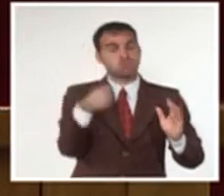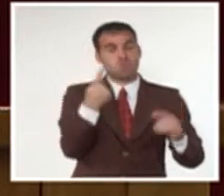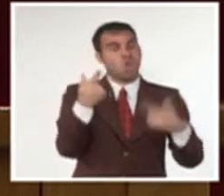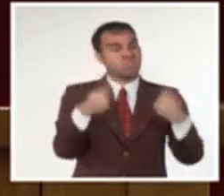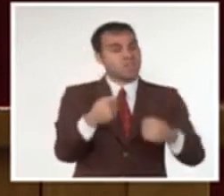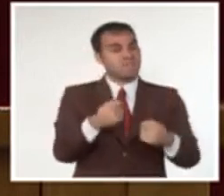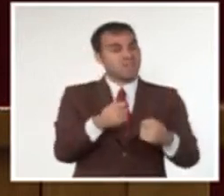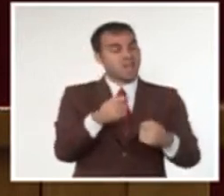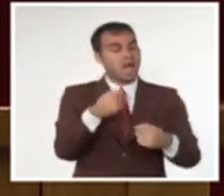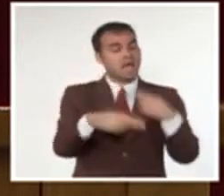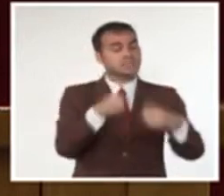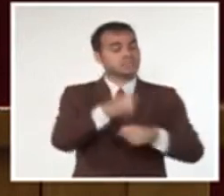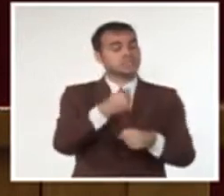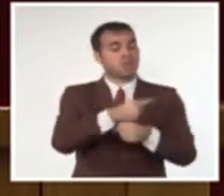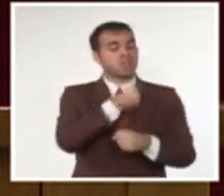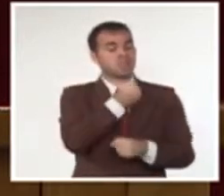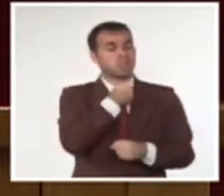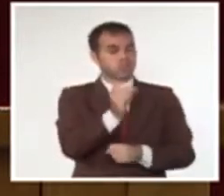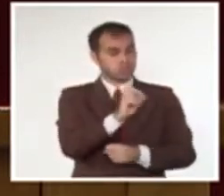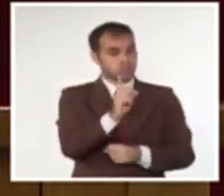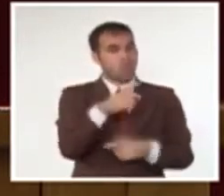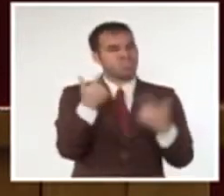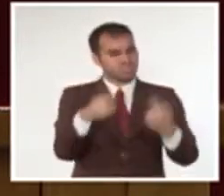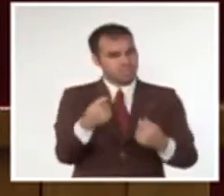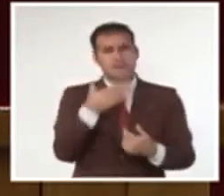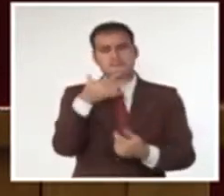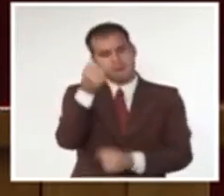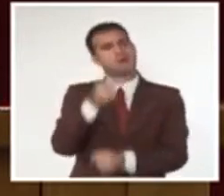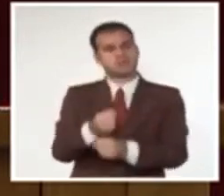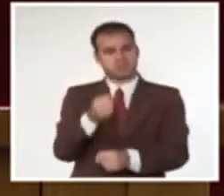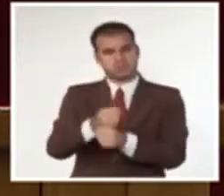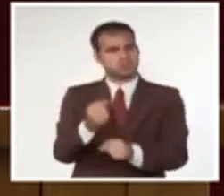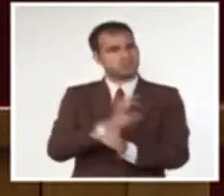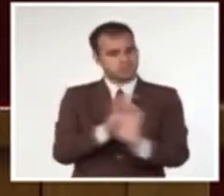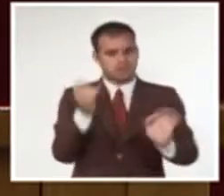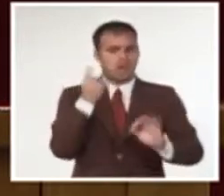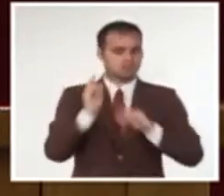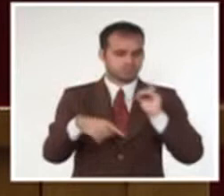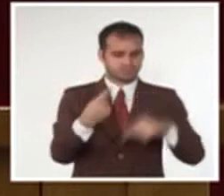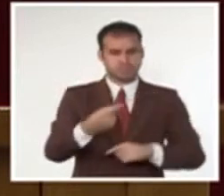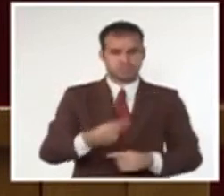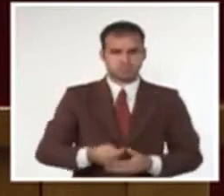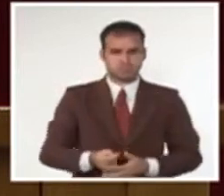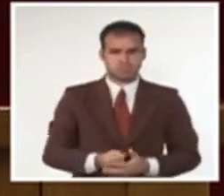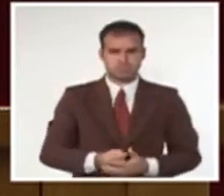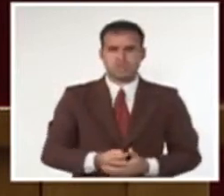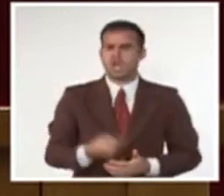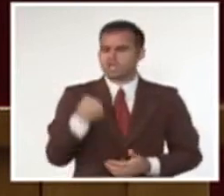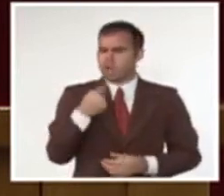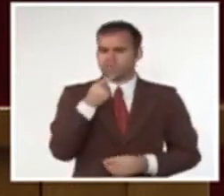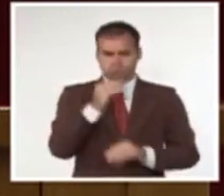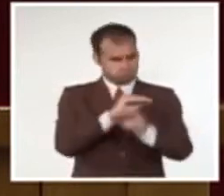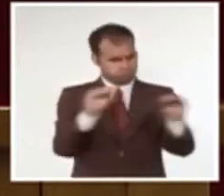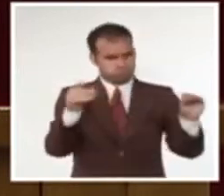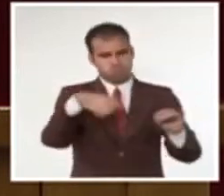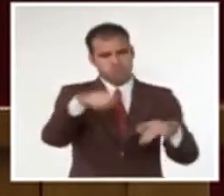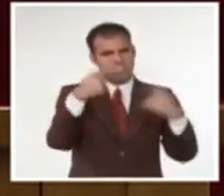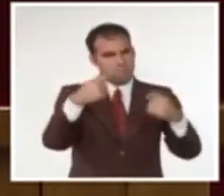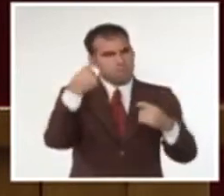haciendo y de lo que sí podemos y debemos hacer. Los convoco a pensar y a